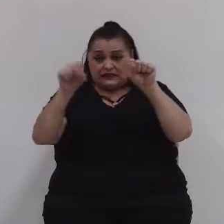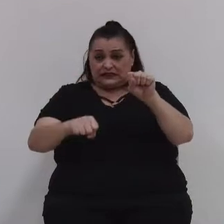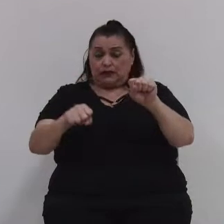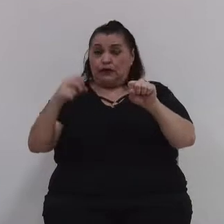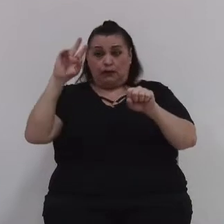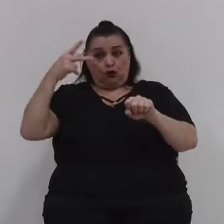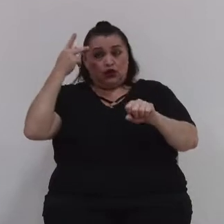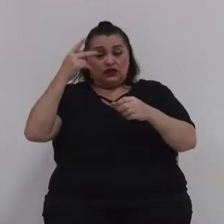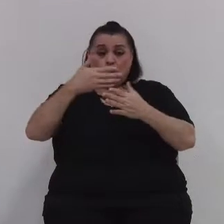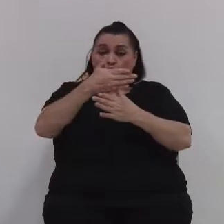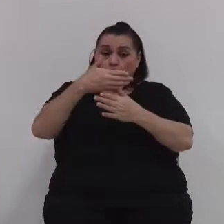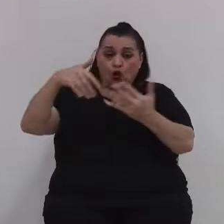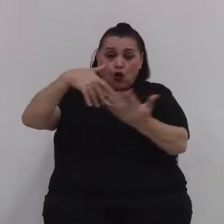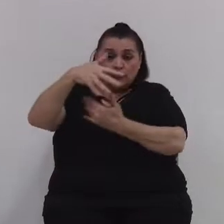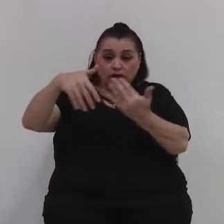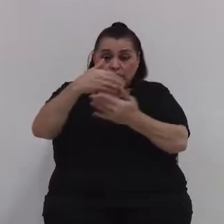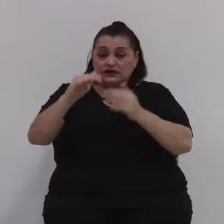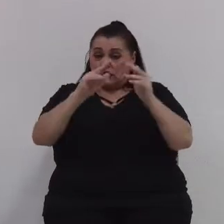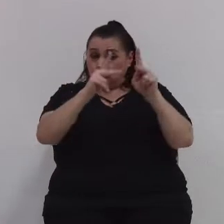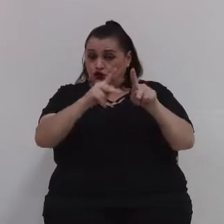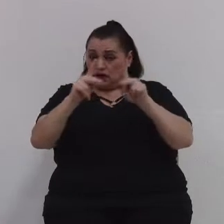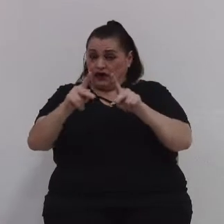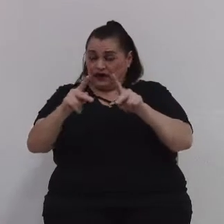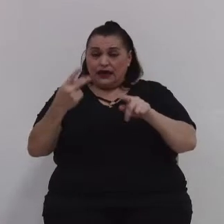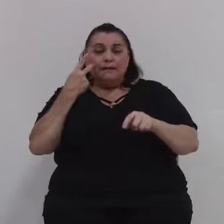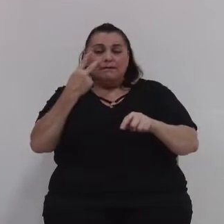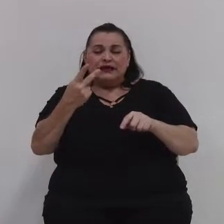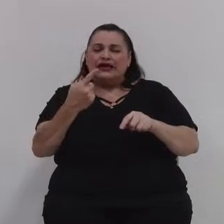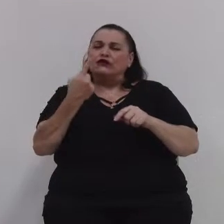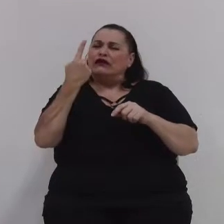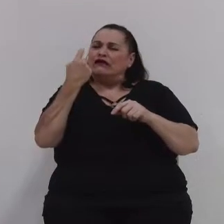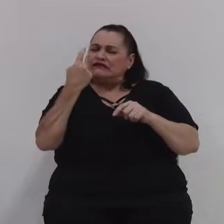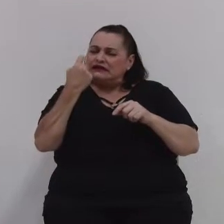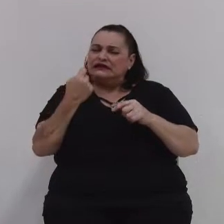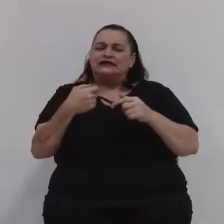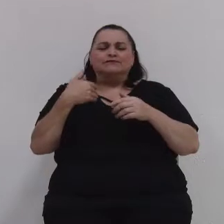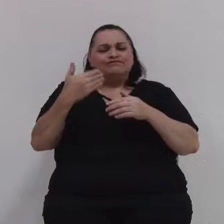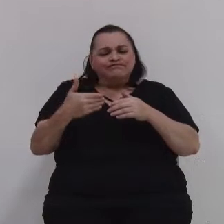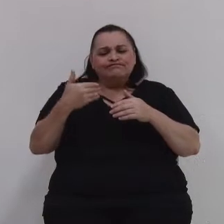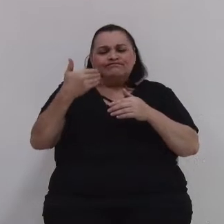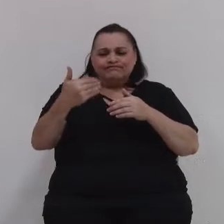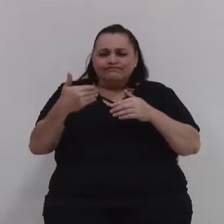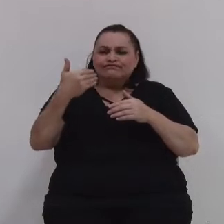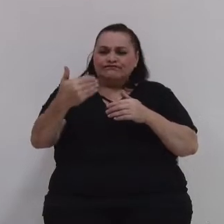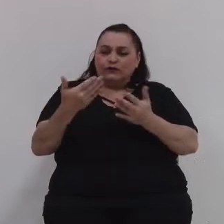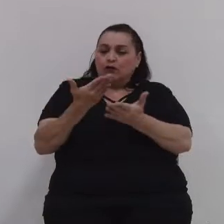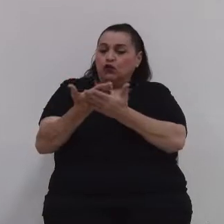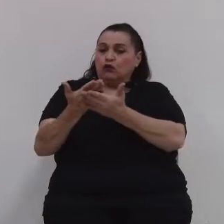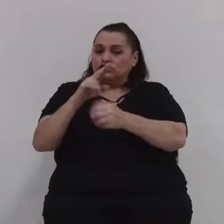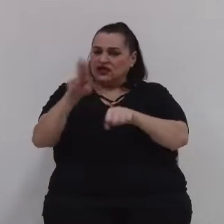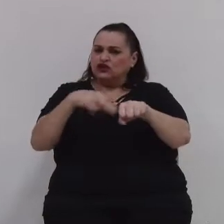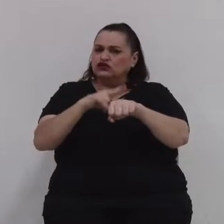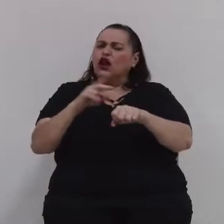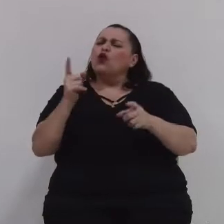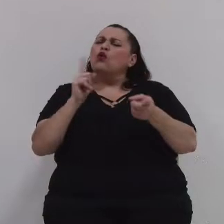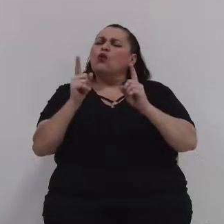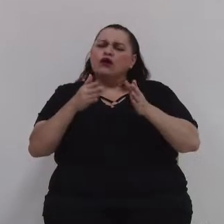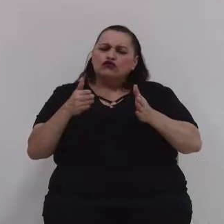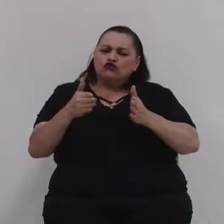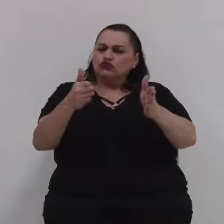ciudadana, y considerando el visible desgaste de la propuesta tradicional, ¿cuál sería la ruta para volver a